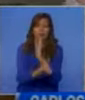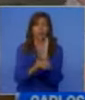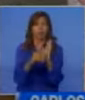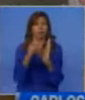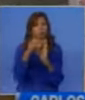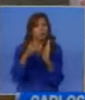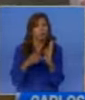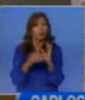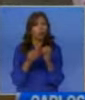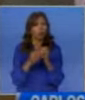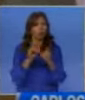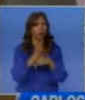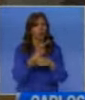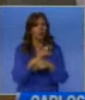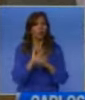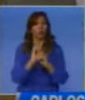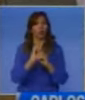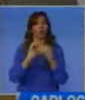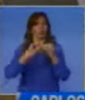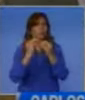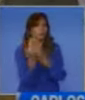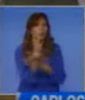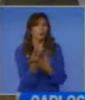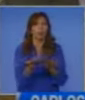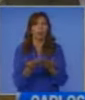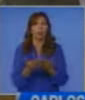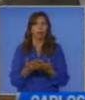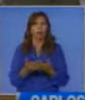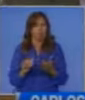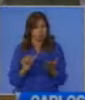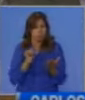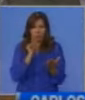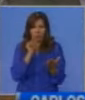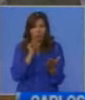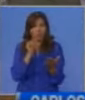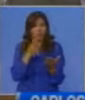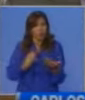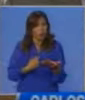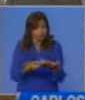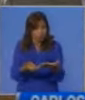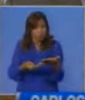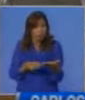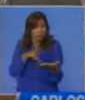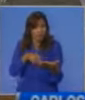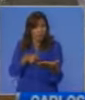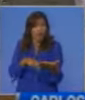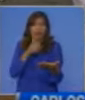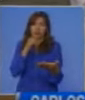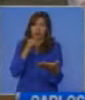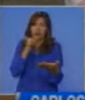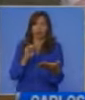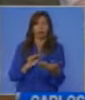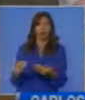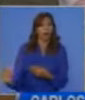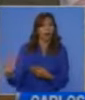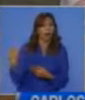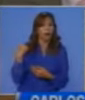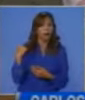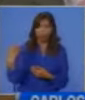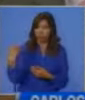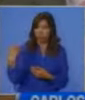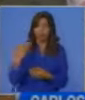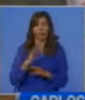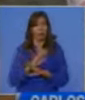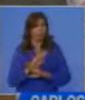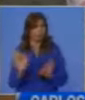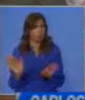productores o contra los canales que transmiten? En general, no he tenido todavía la oportunidad de leer la denuncia. Se me comunicó, se me pasó el detalle de